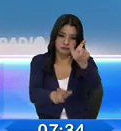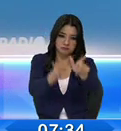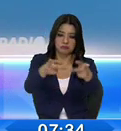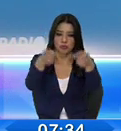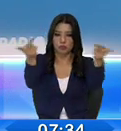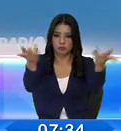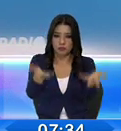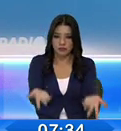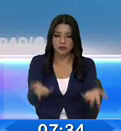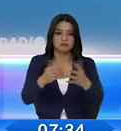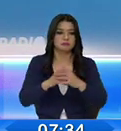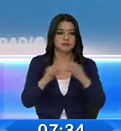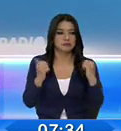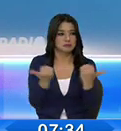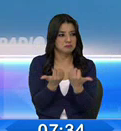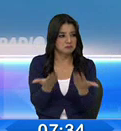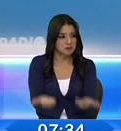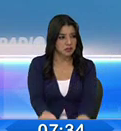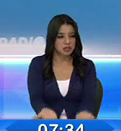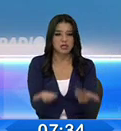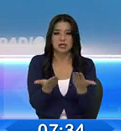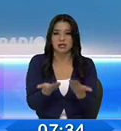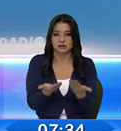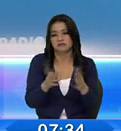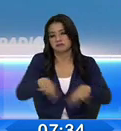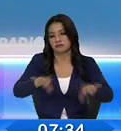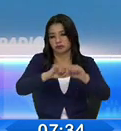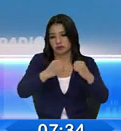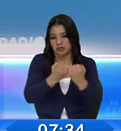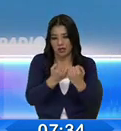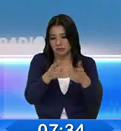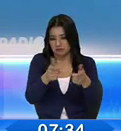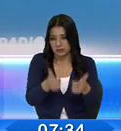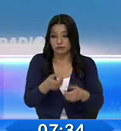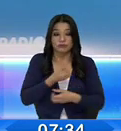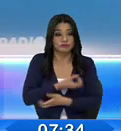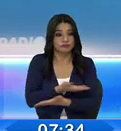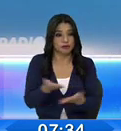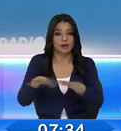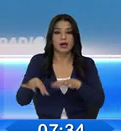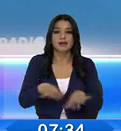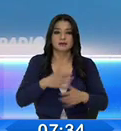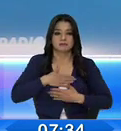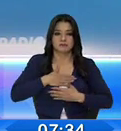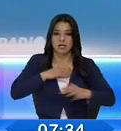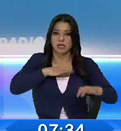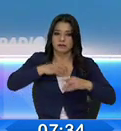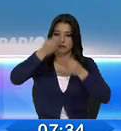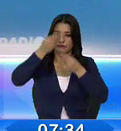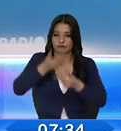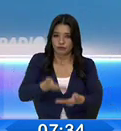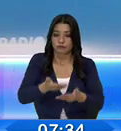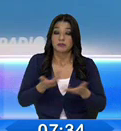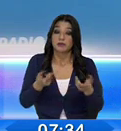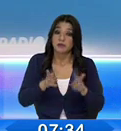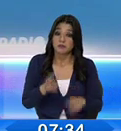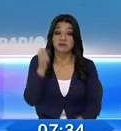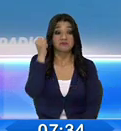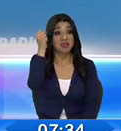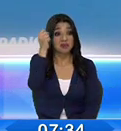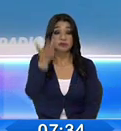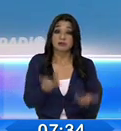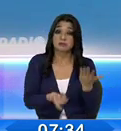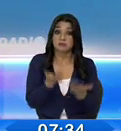en asamblea conjuntamente con los sectores sociales con la ciudadanía tiene el derecho a poder